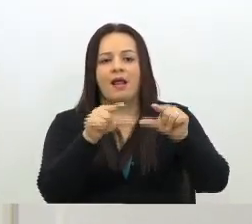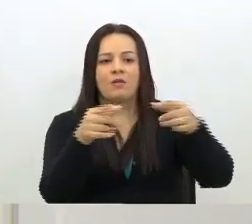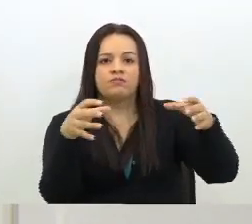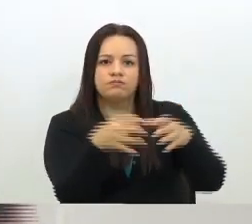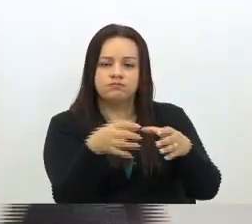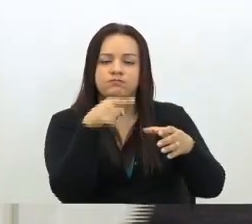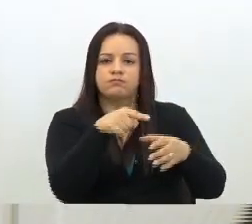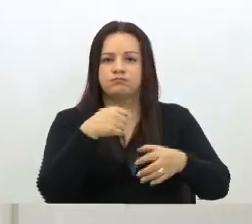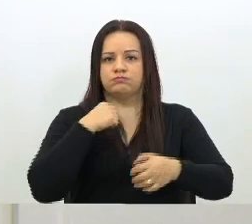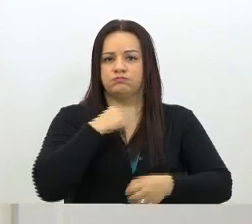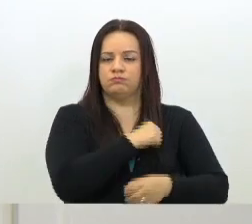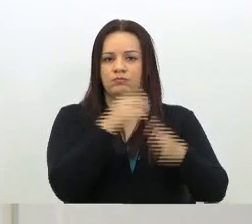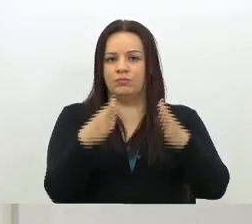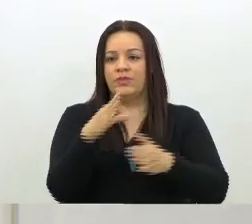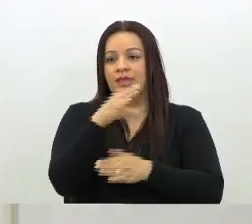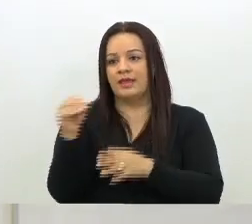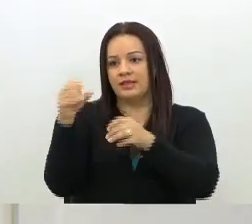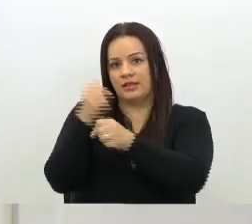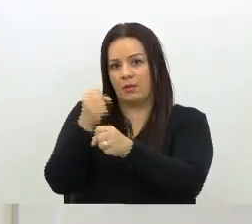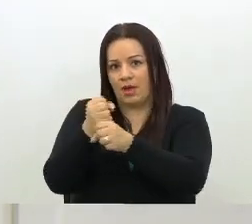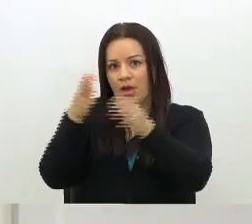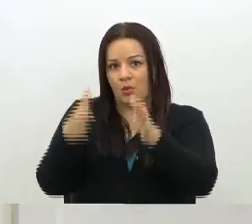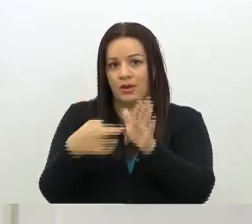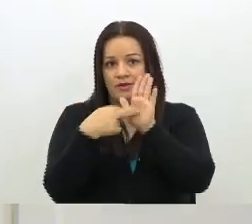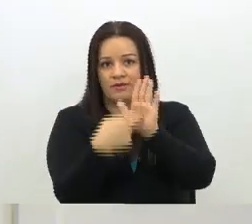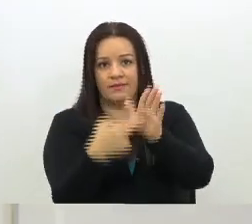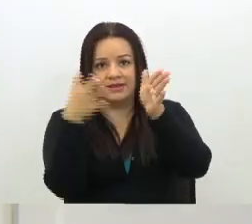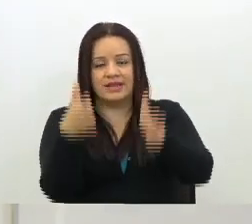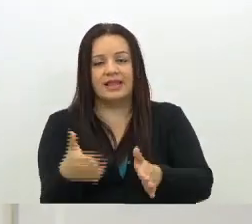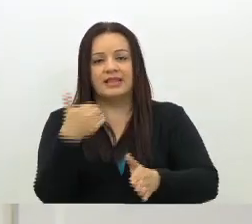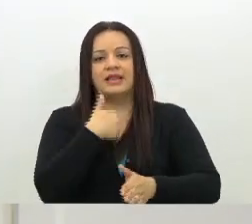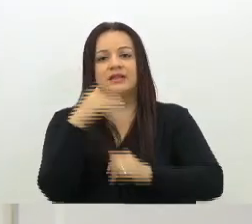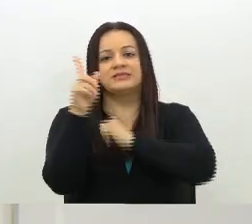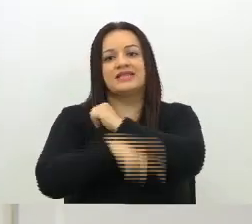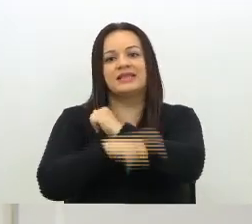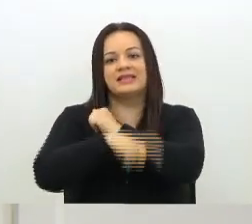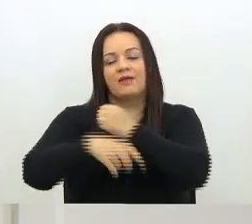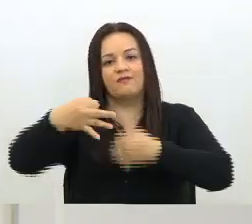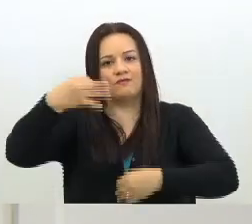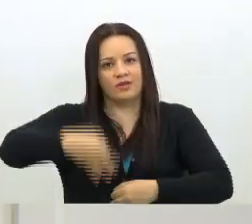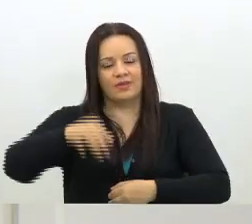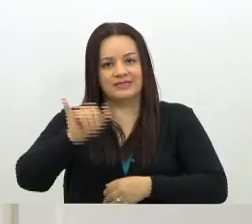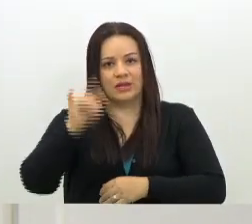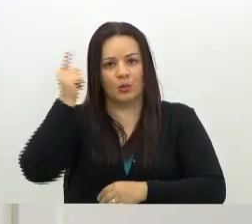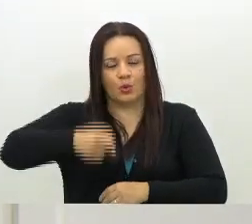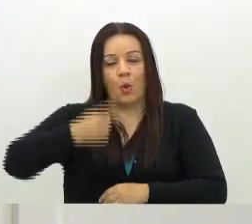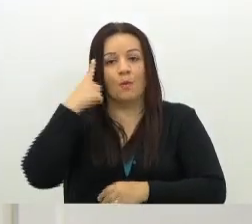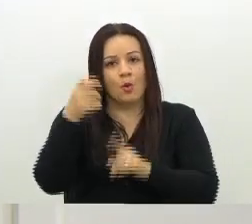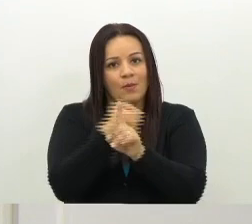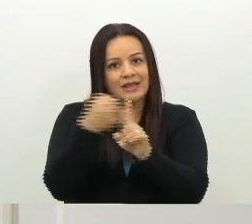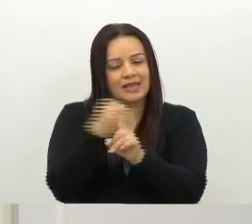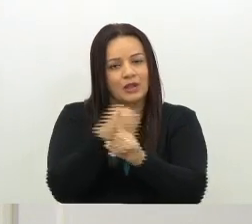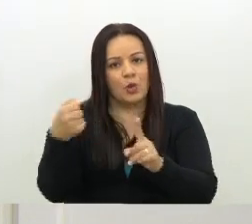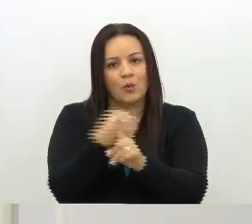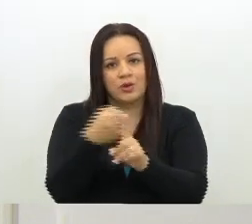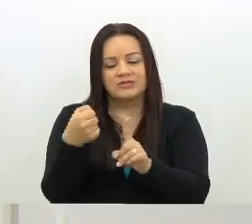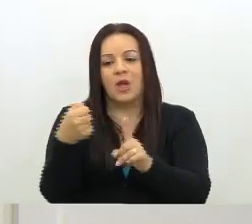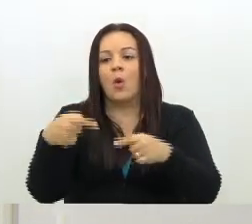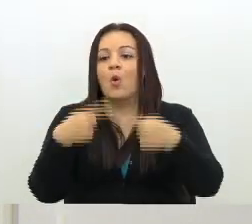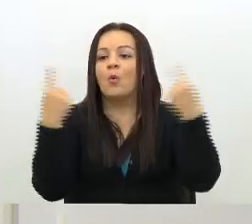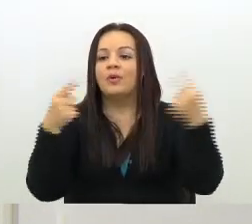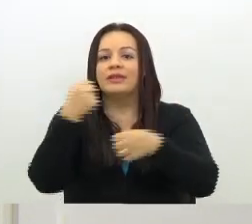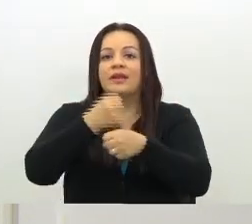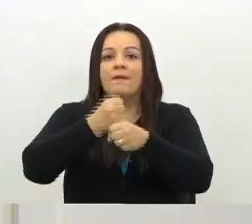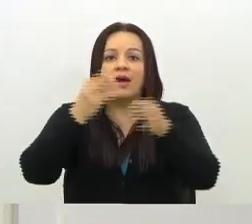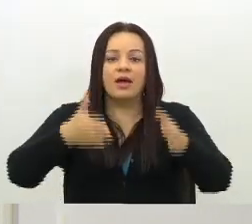los representantes de las personas trabajadoras a pesar de existir sentencia firme que así lo ordene, o por maltrato o violencia contra los trabajadores o los